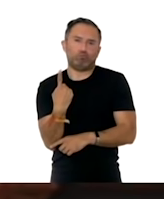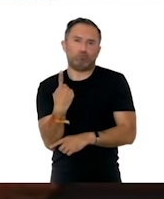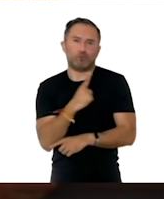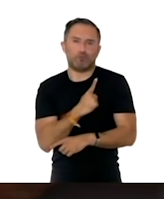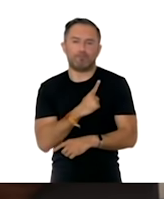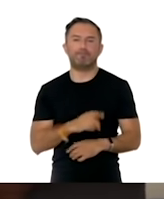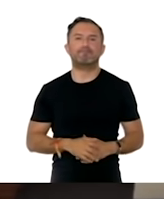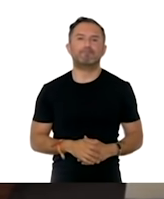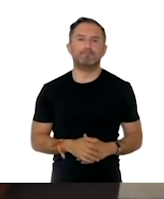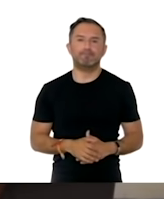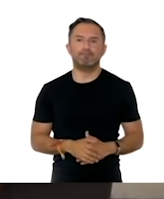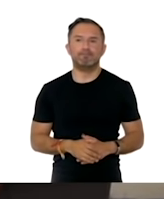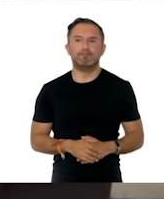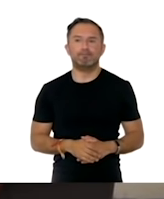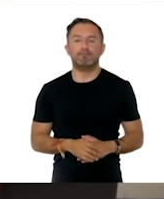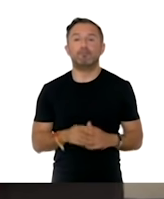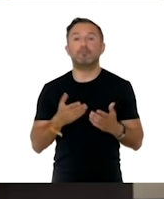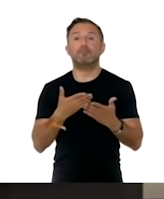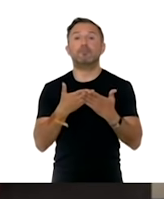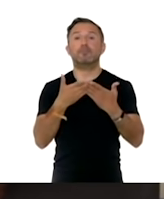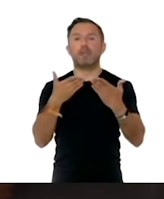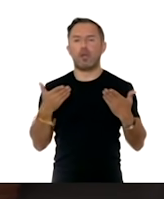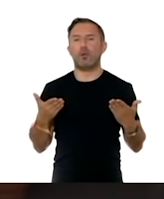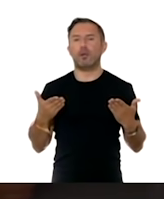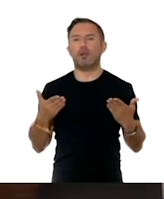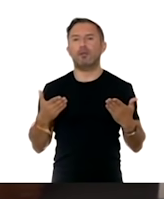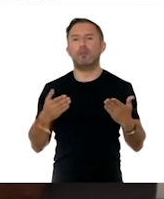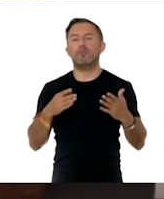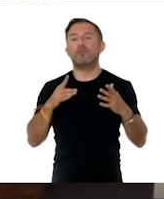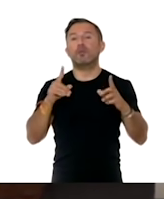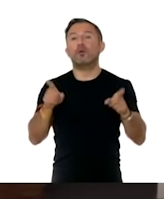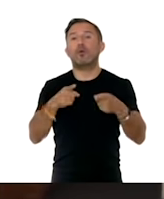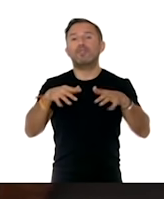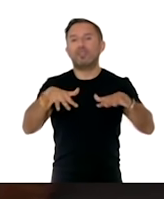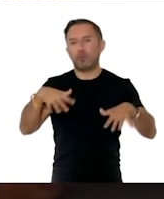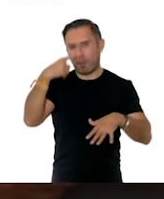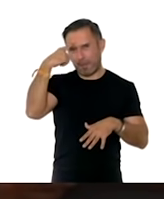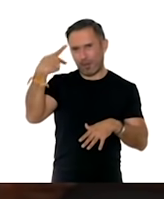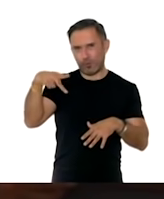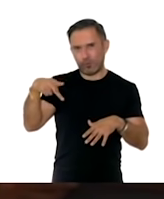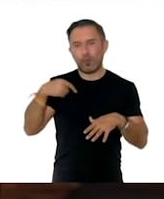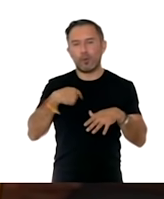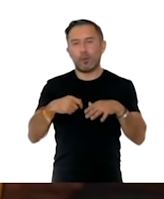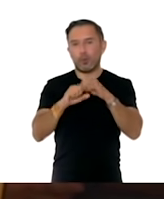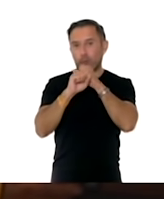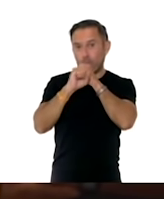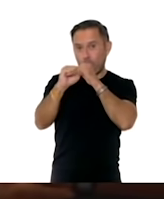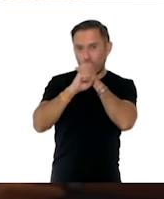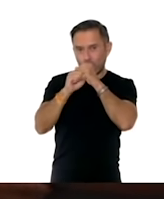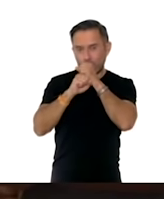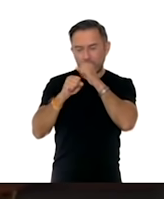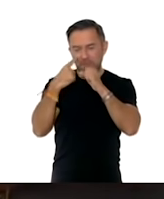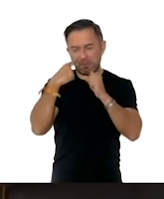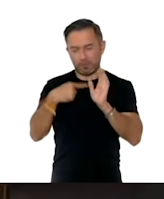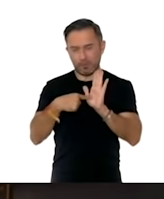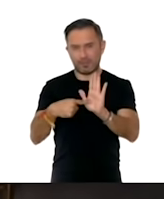Ahora voy a tocar una parte del concierto para el trombón, Campanas Azules de Escocia, de Arthur Prior.